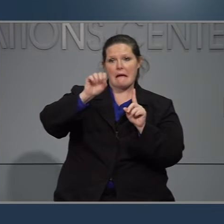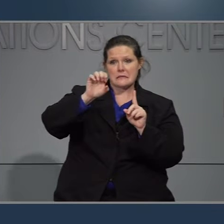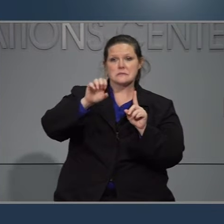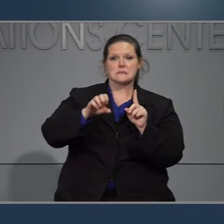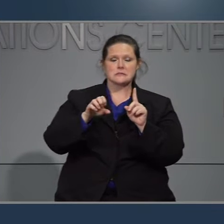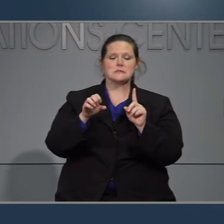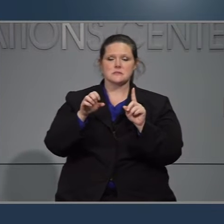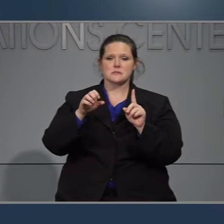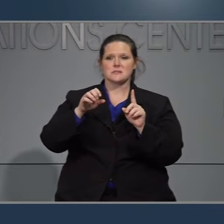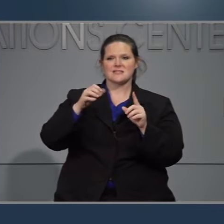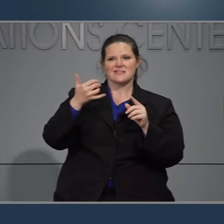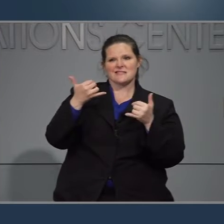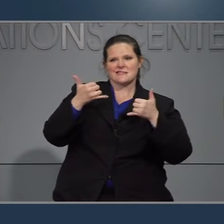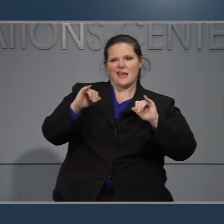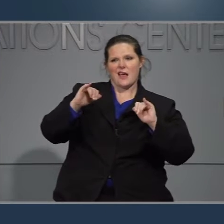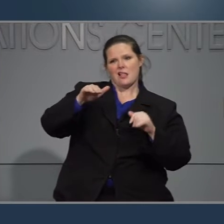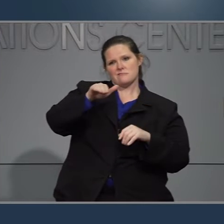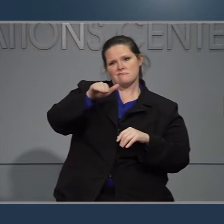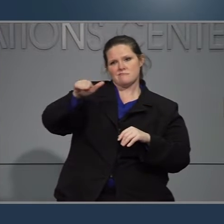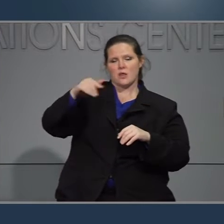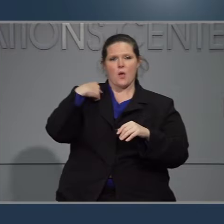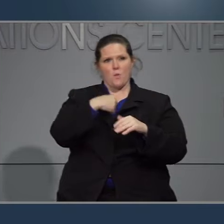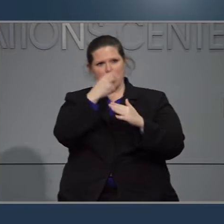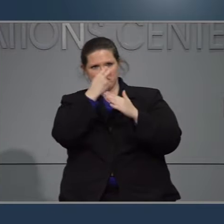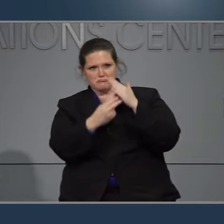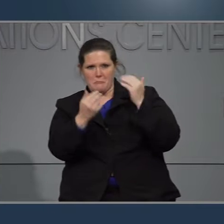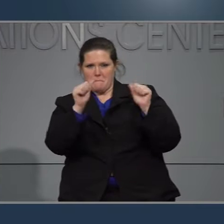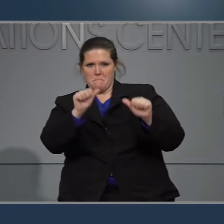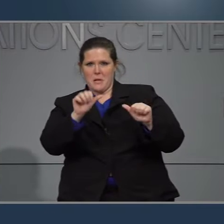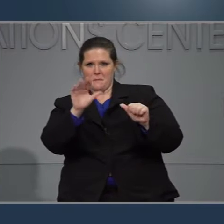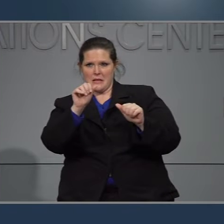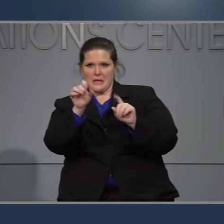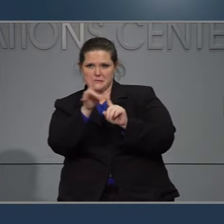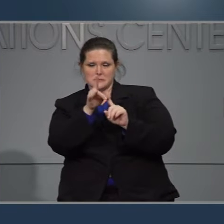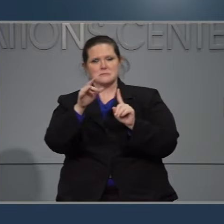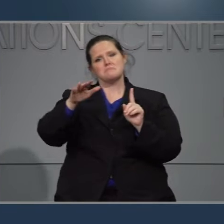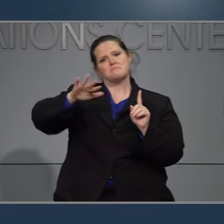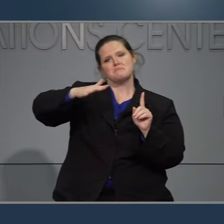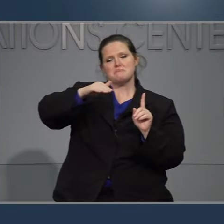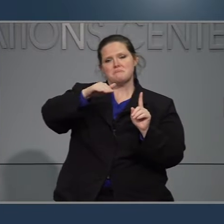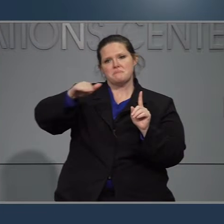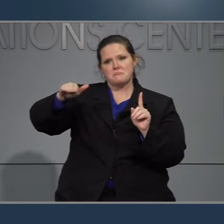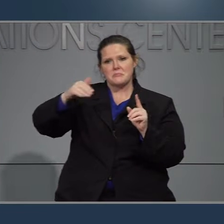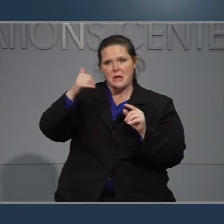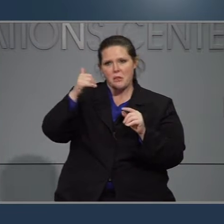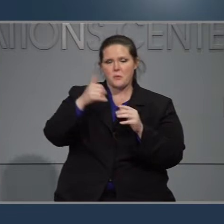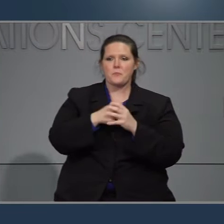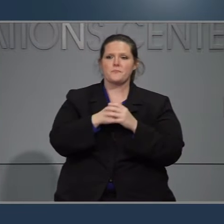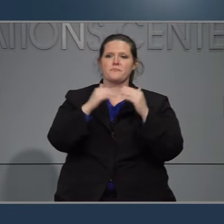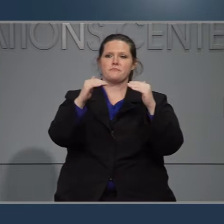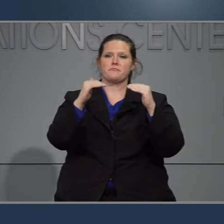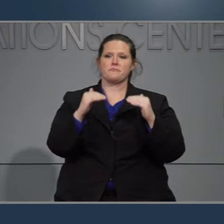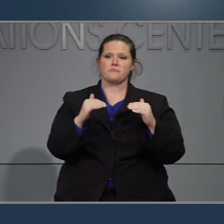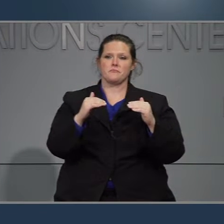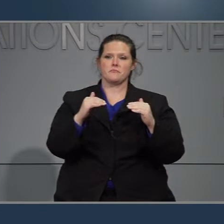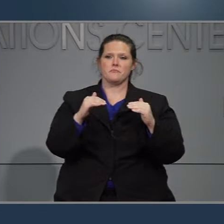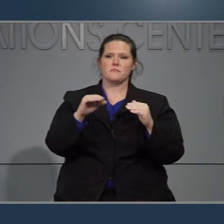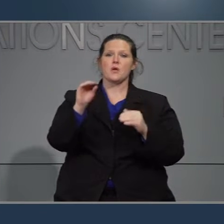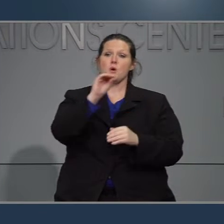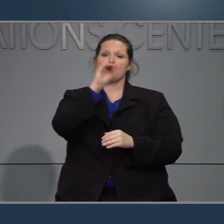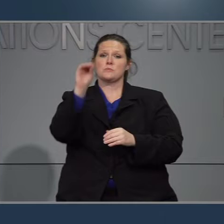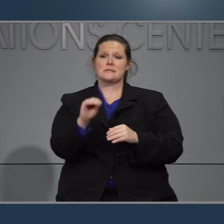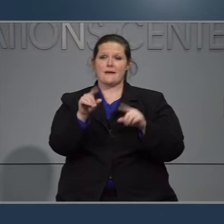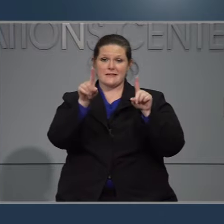damos una línea amarilla, pero es un resultado positivo. La trayectoria de Carolina del Norte en porcentaje de pruebas que dan resultado positivo